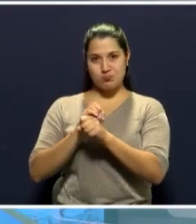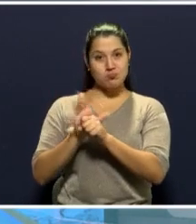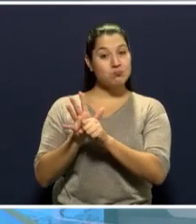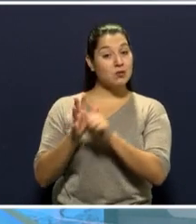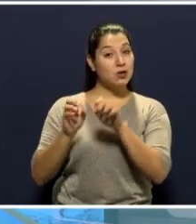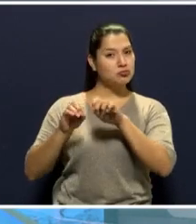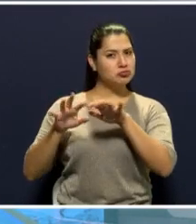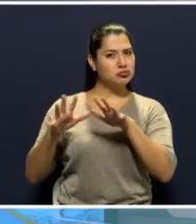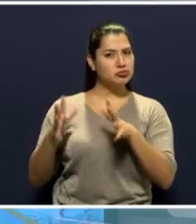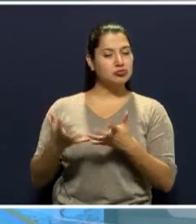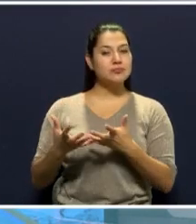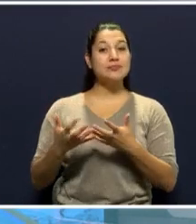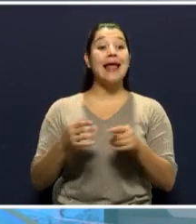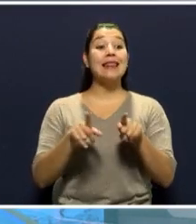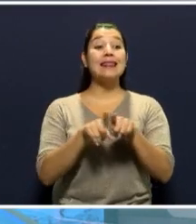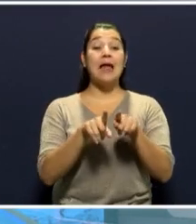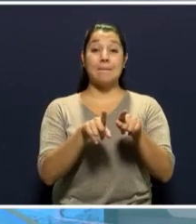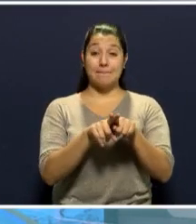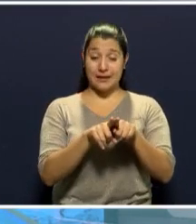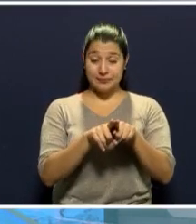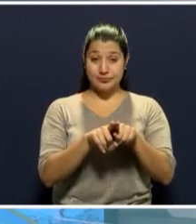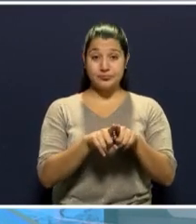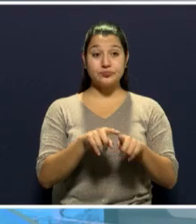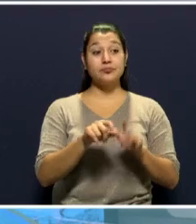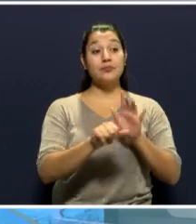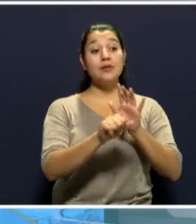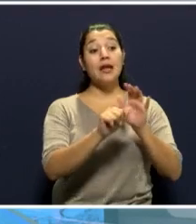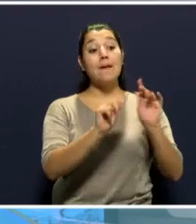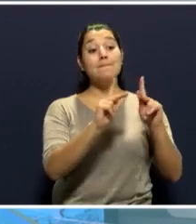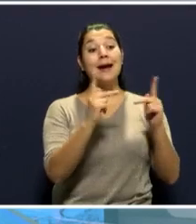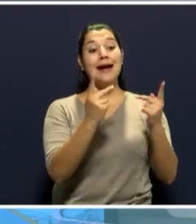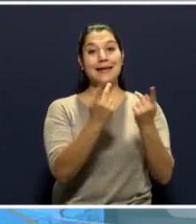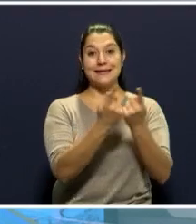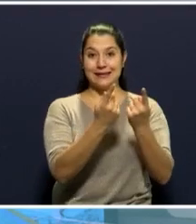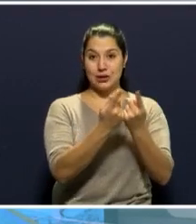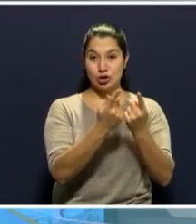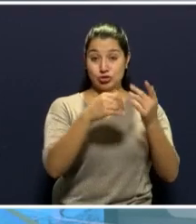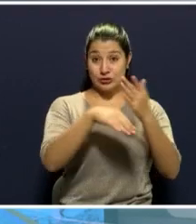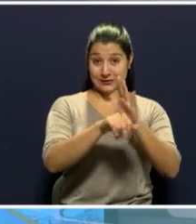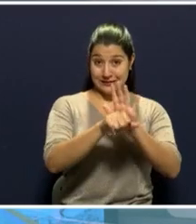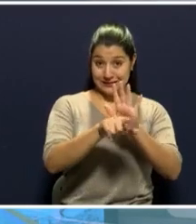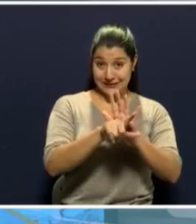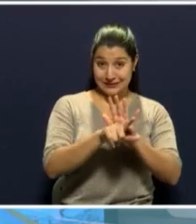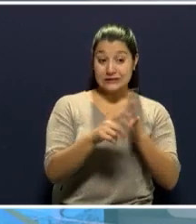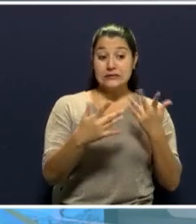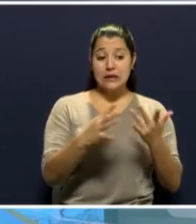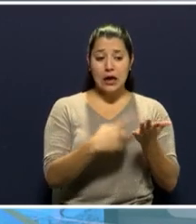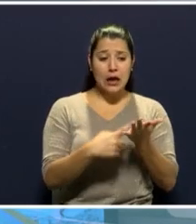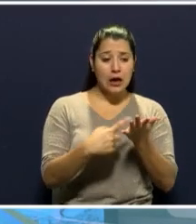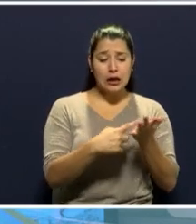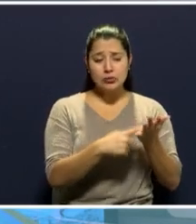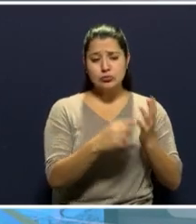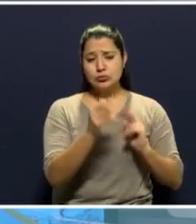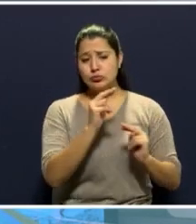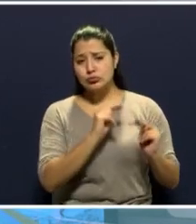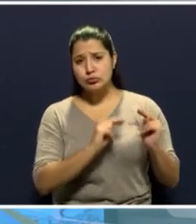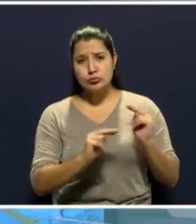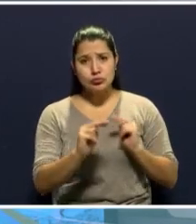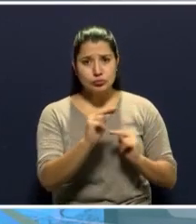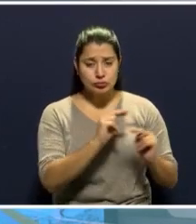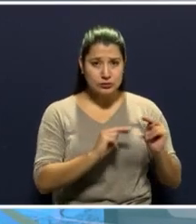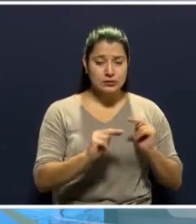diferentes fracciones legislativas en el Congreso mantienen ya intensas negociaciones internas